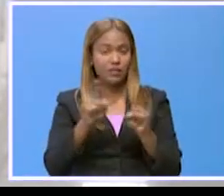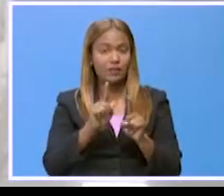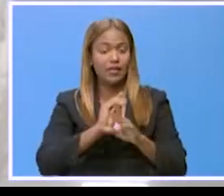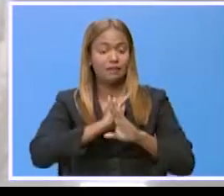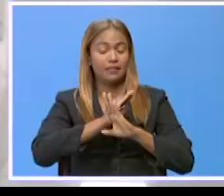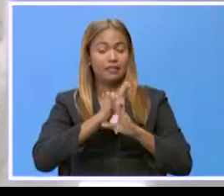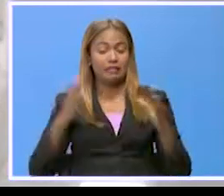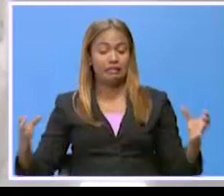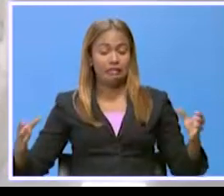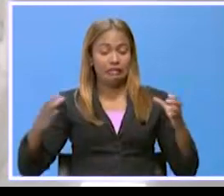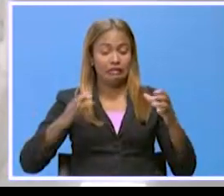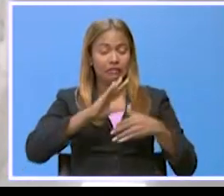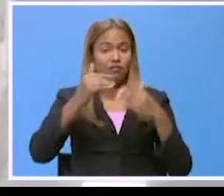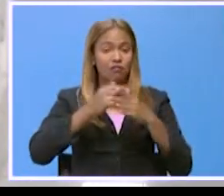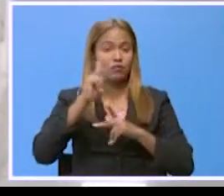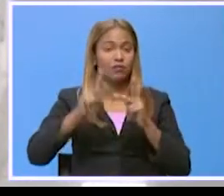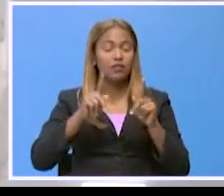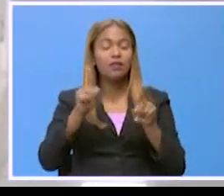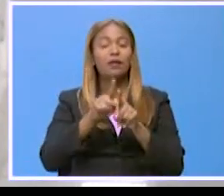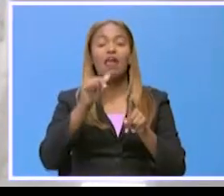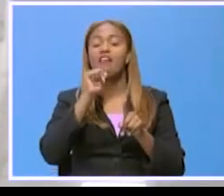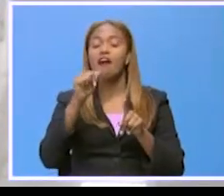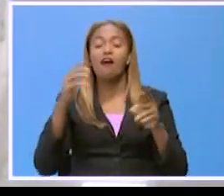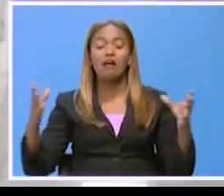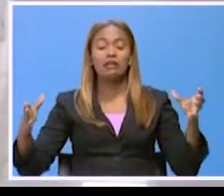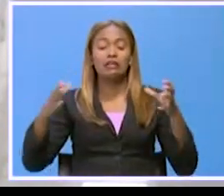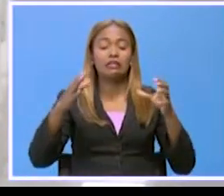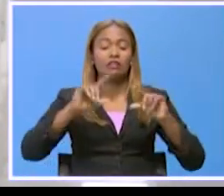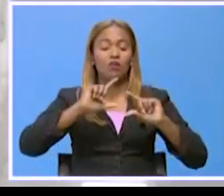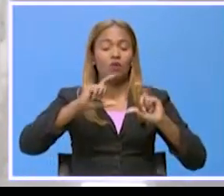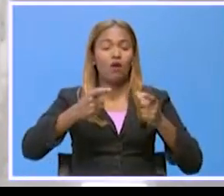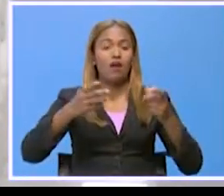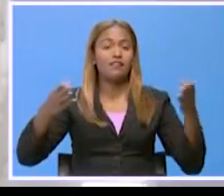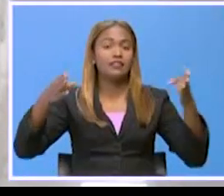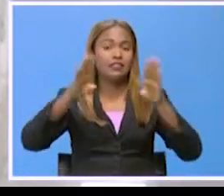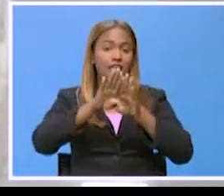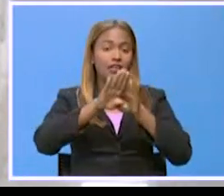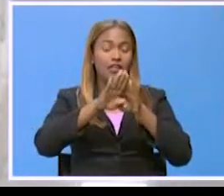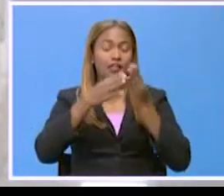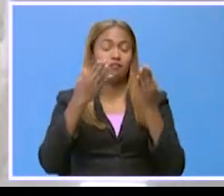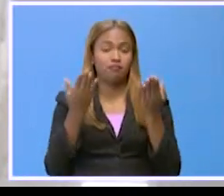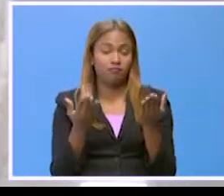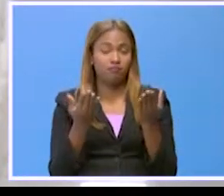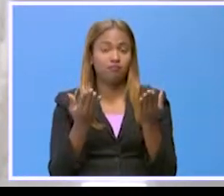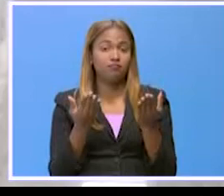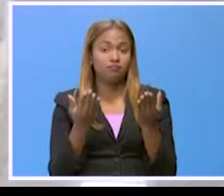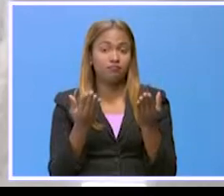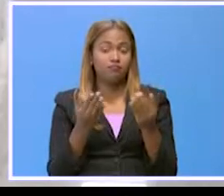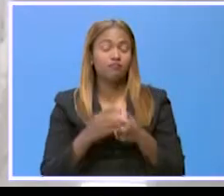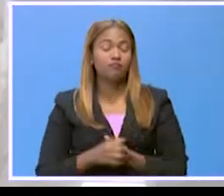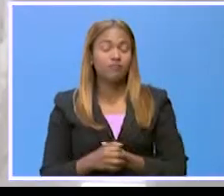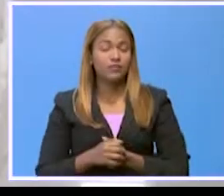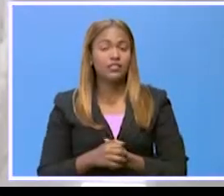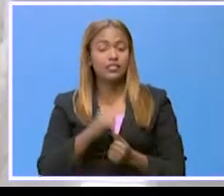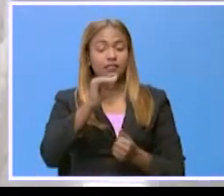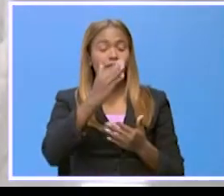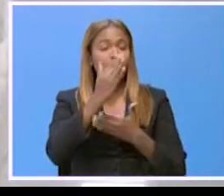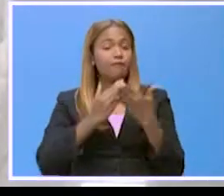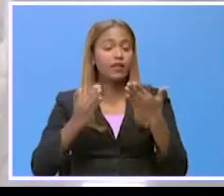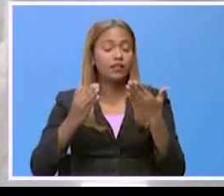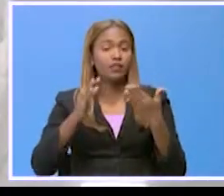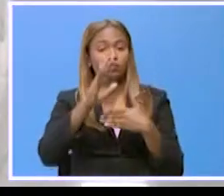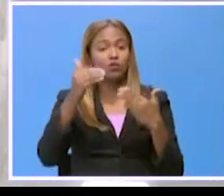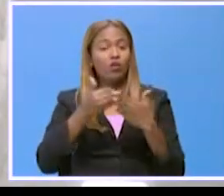multitudes y evite también los espacios cerrados con ventilación insuficiente son parte de